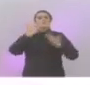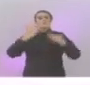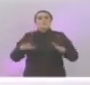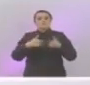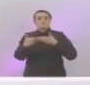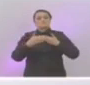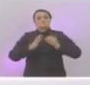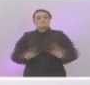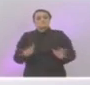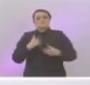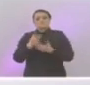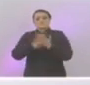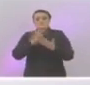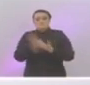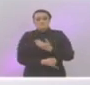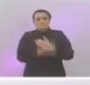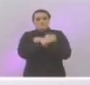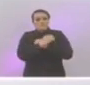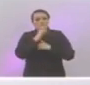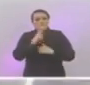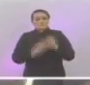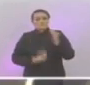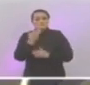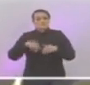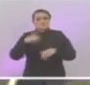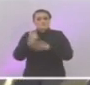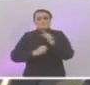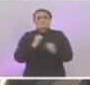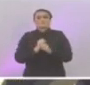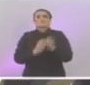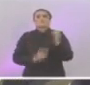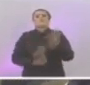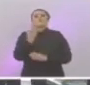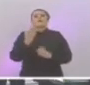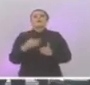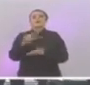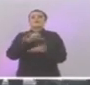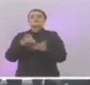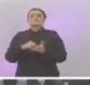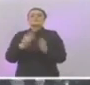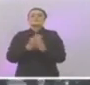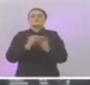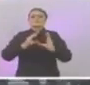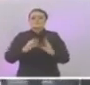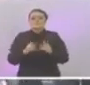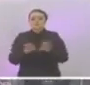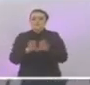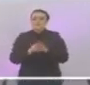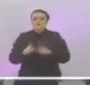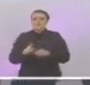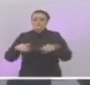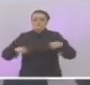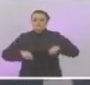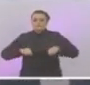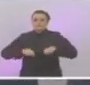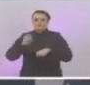proyectos educativos de vanguardia, este año entró en operación el Centro de Capacitación en Robótica del ICAT,